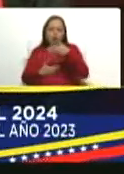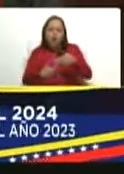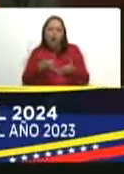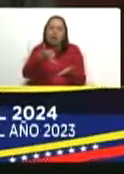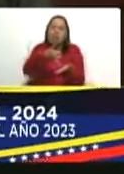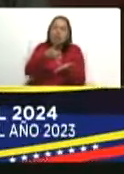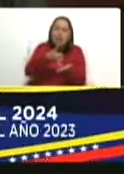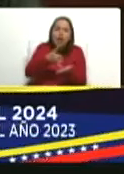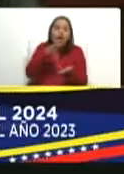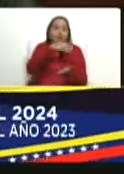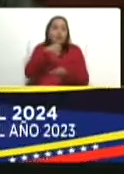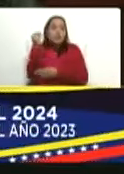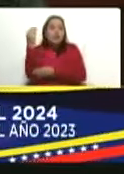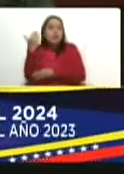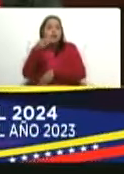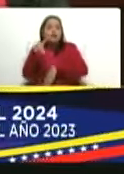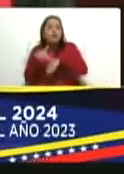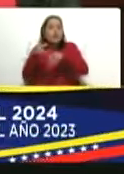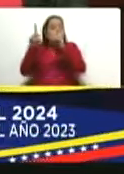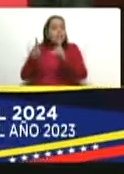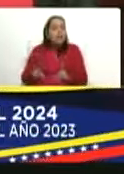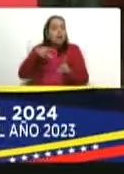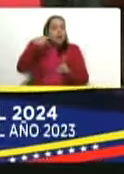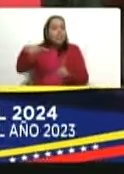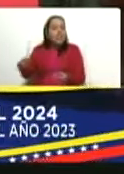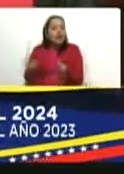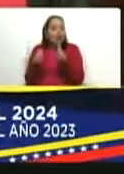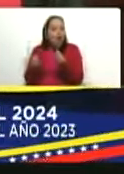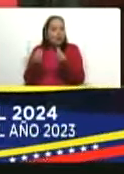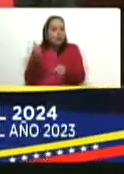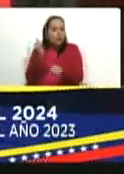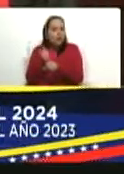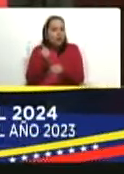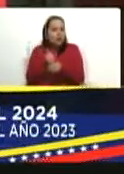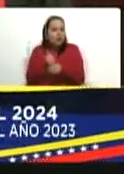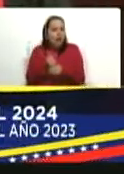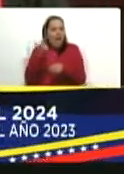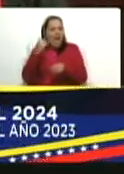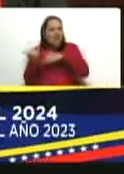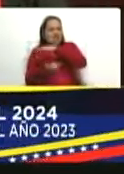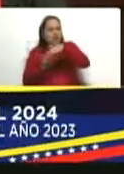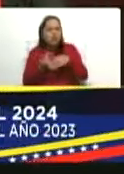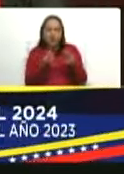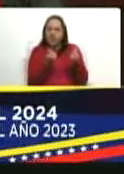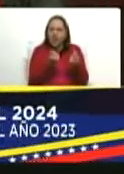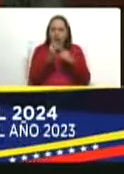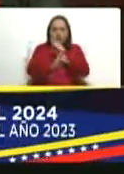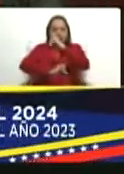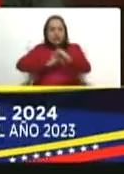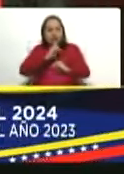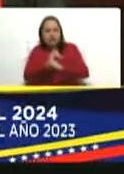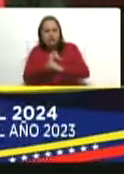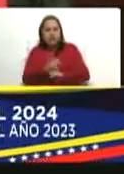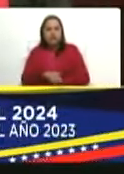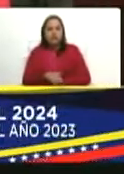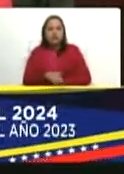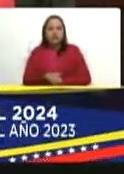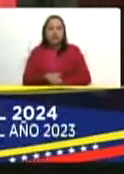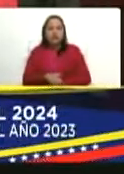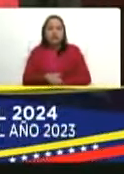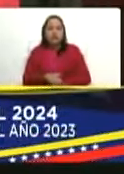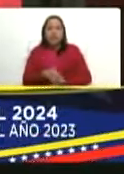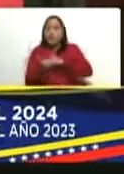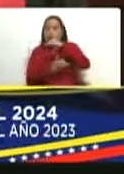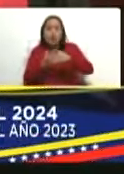los parlamentos los que deciden las políticas a seguir, son las instituciones financieras internacionales, instancias